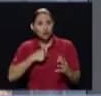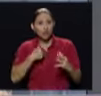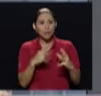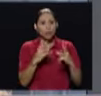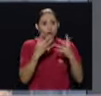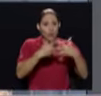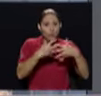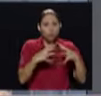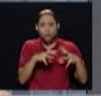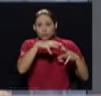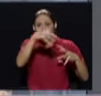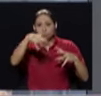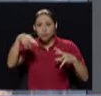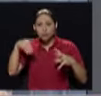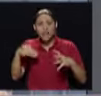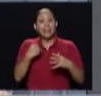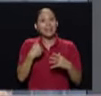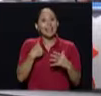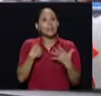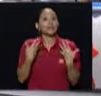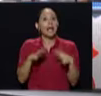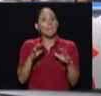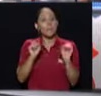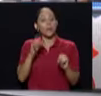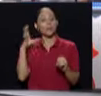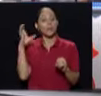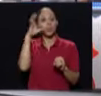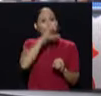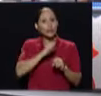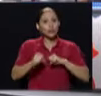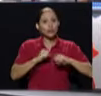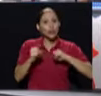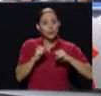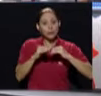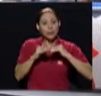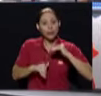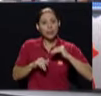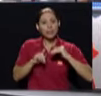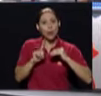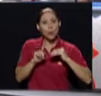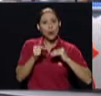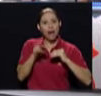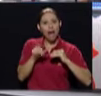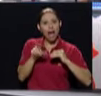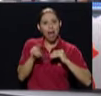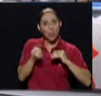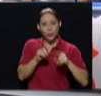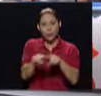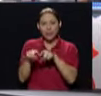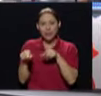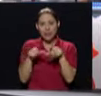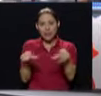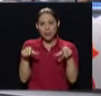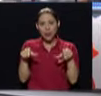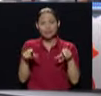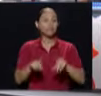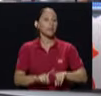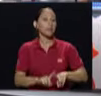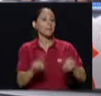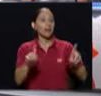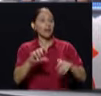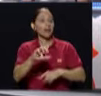registrar sismos ahora con magnitudes inferiores a un grado para ciertas regiones donde tenemos redes bastante densas. Pero